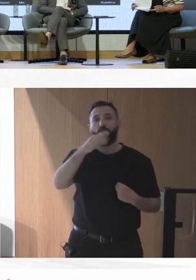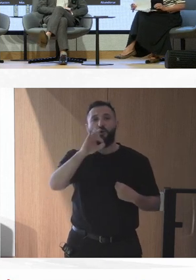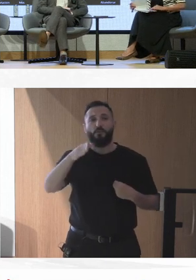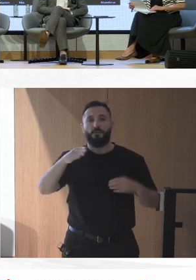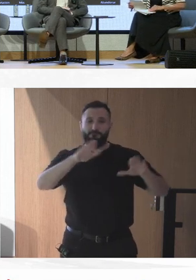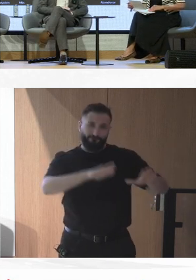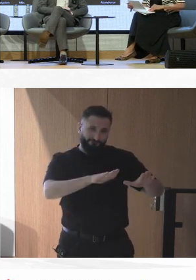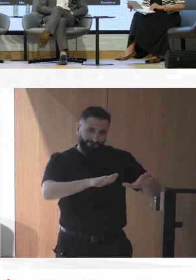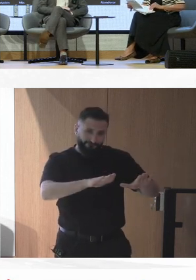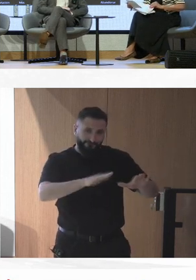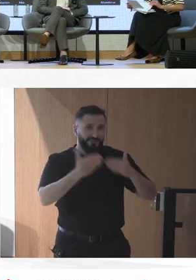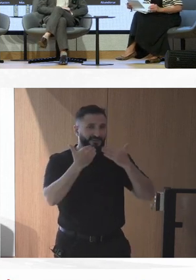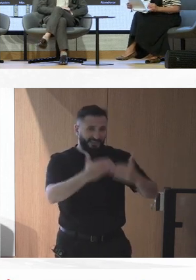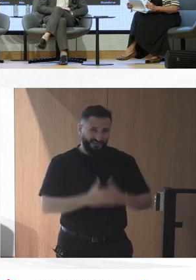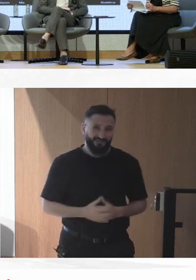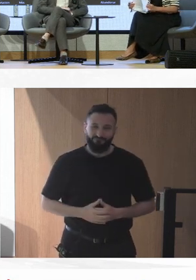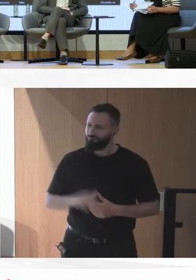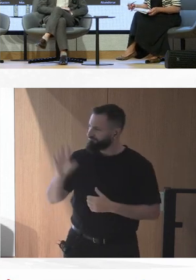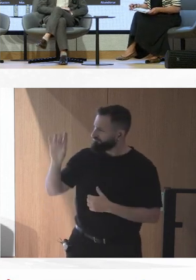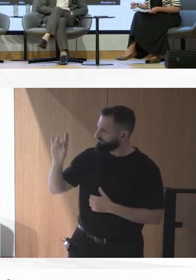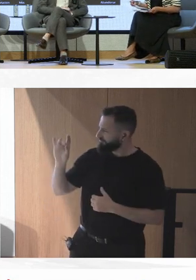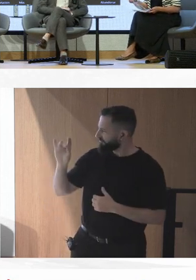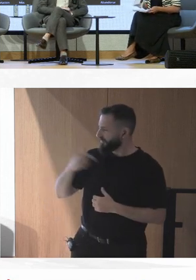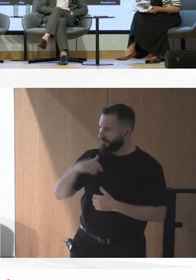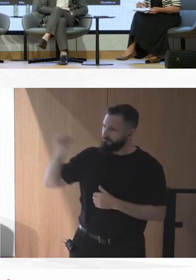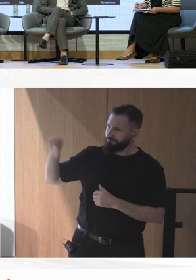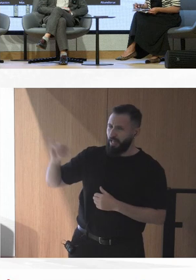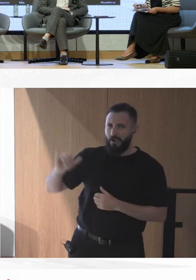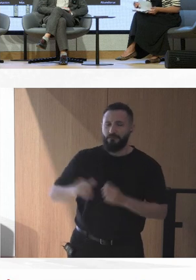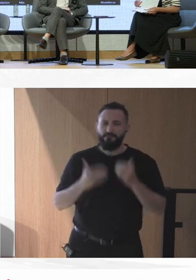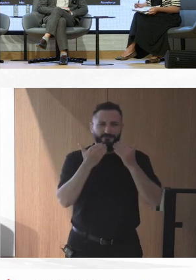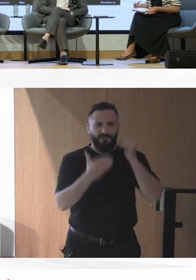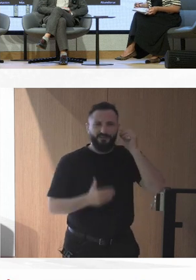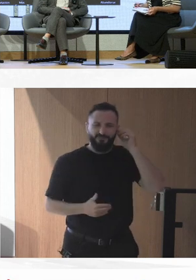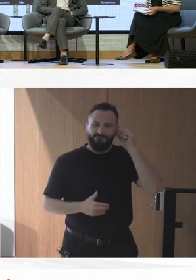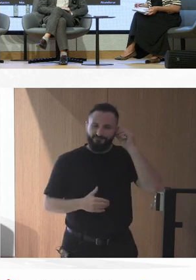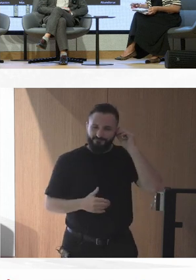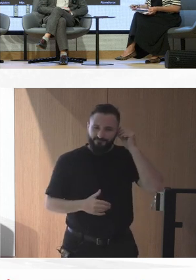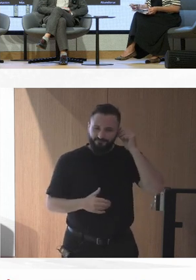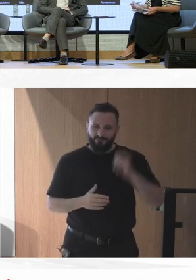agradeceremos. Sí, yo tengo preguntas para él. Gracias.